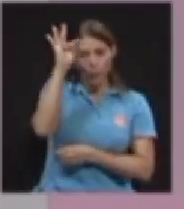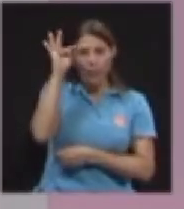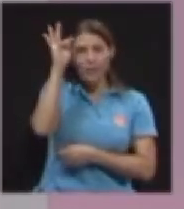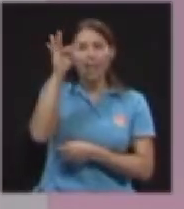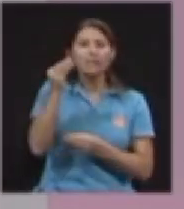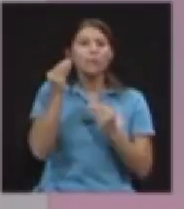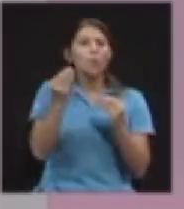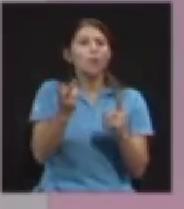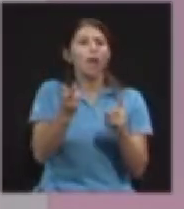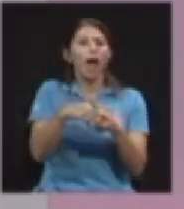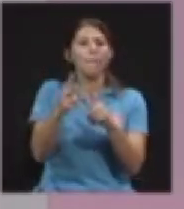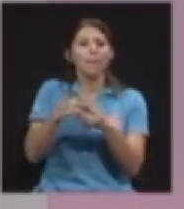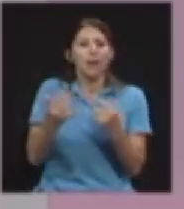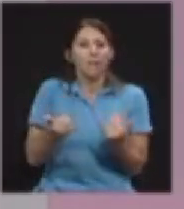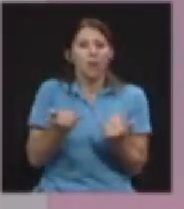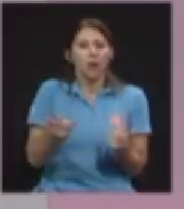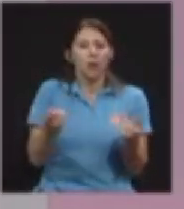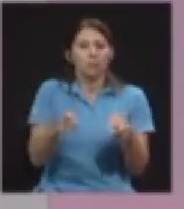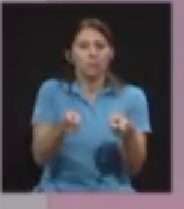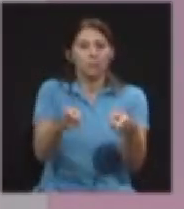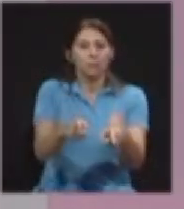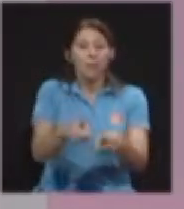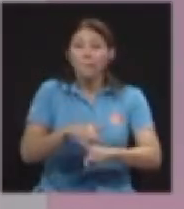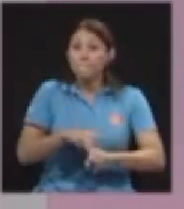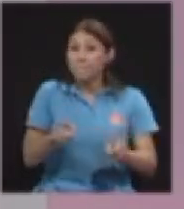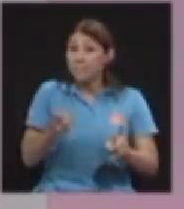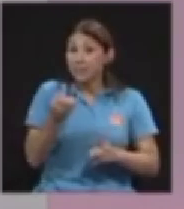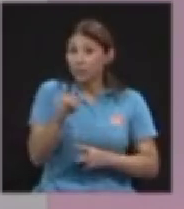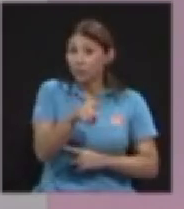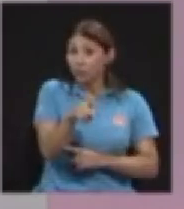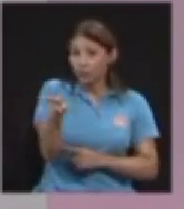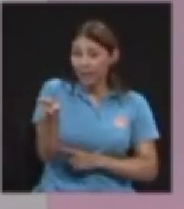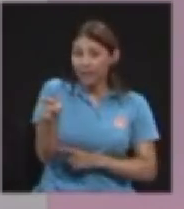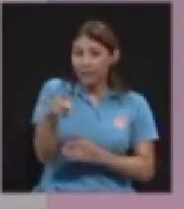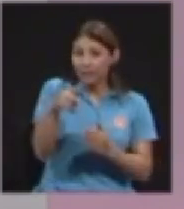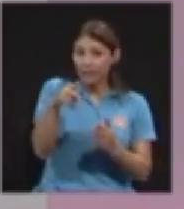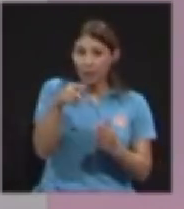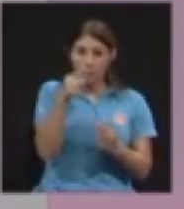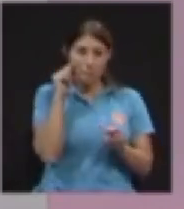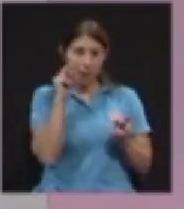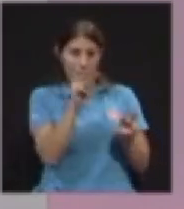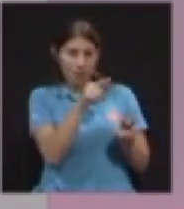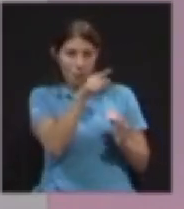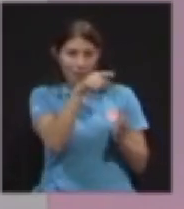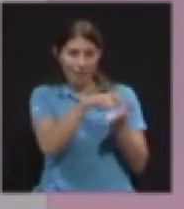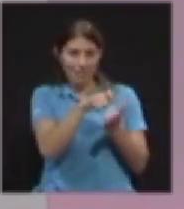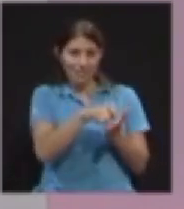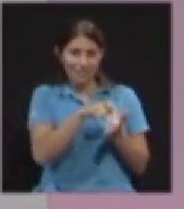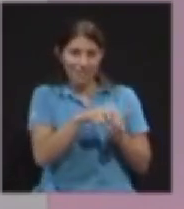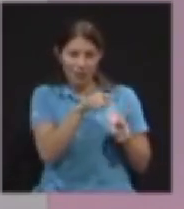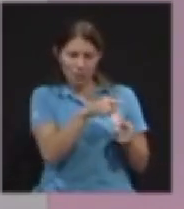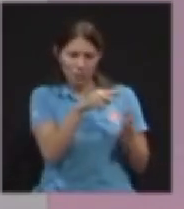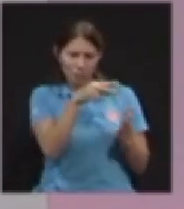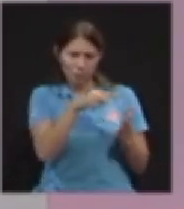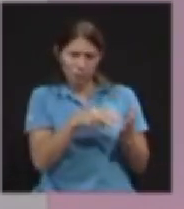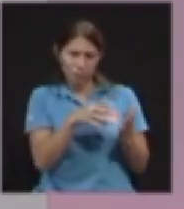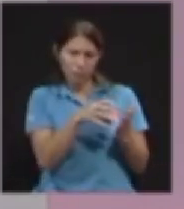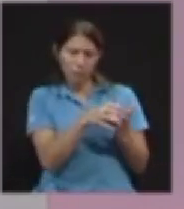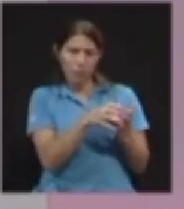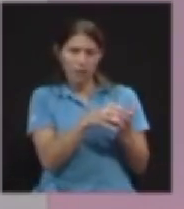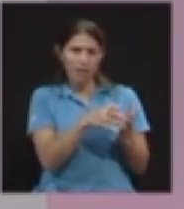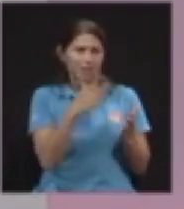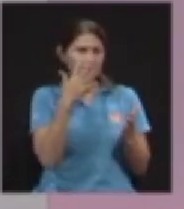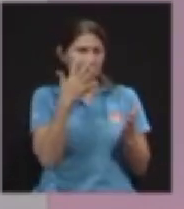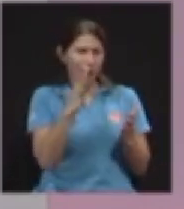consecuencias, pero curiosamente, si ustedes van a ver los artículos que él ha escrito, se parecen de alguna manera a